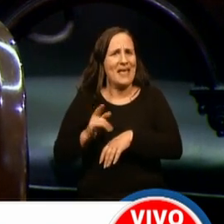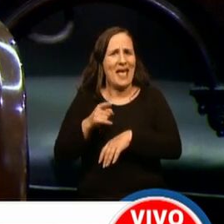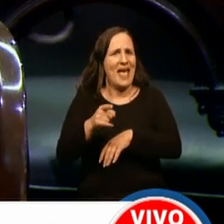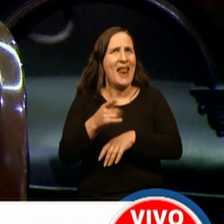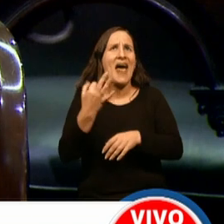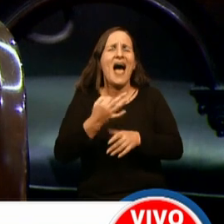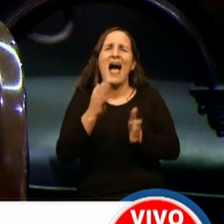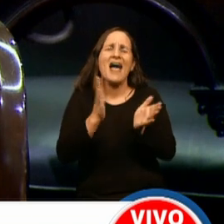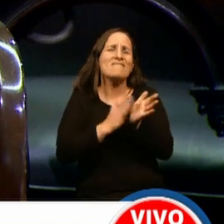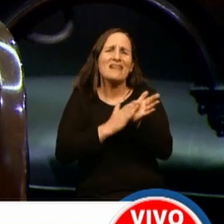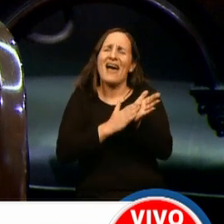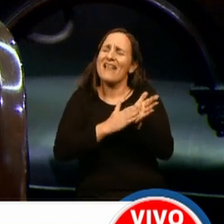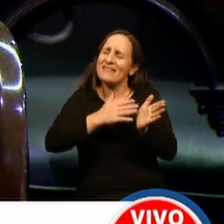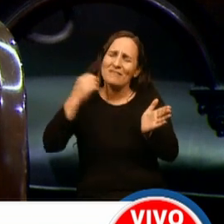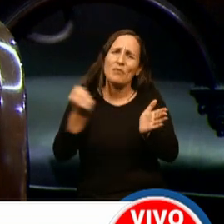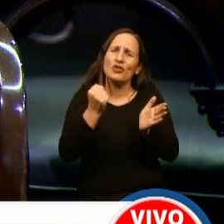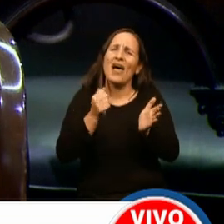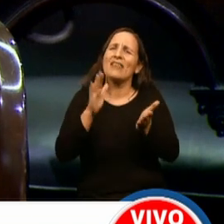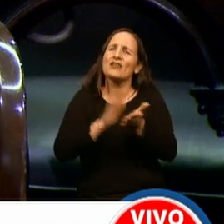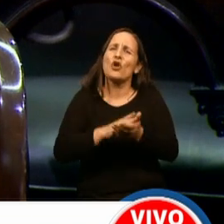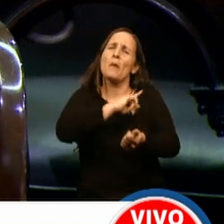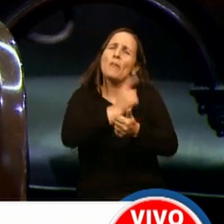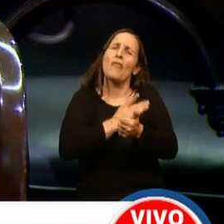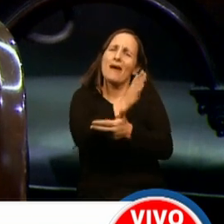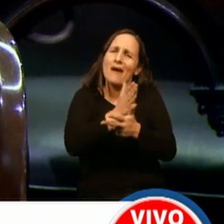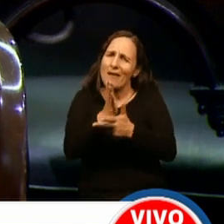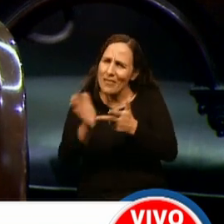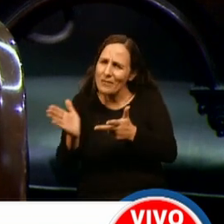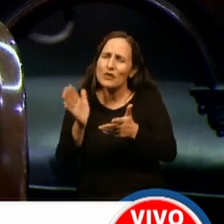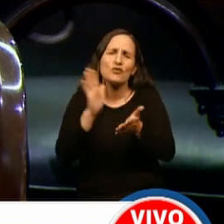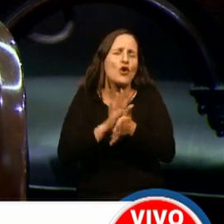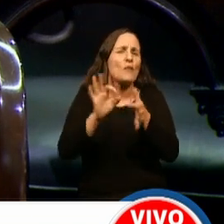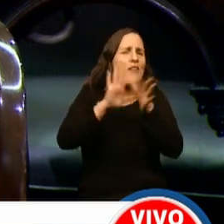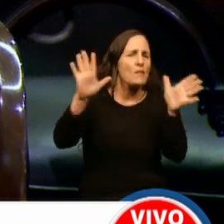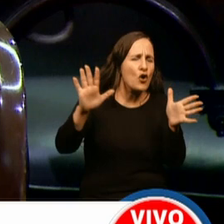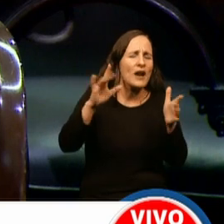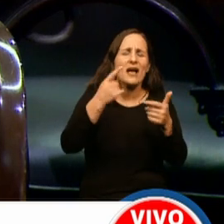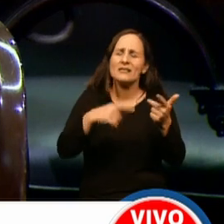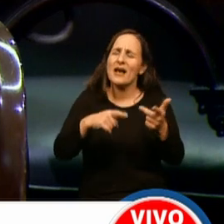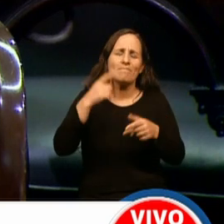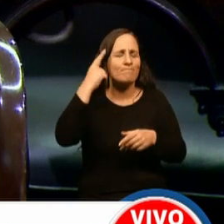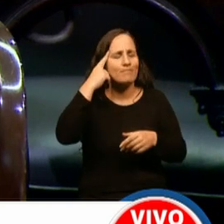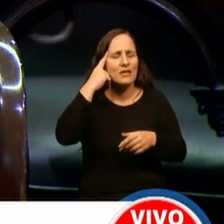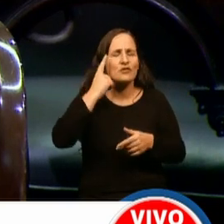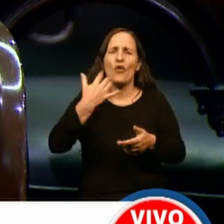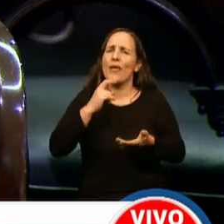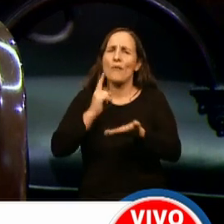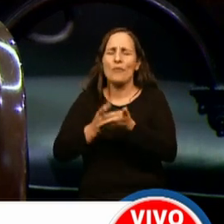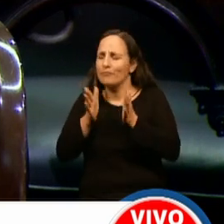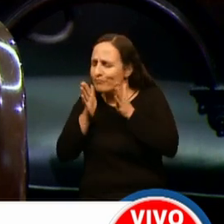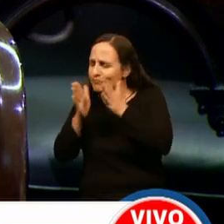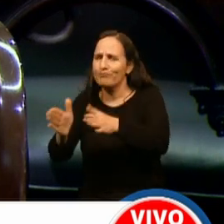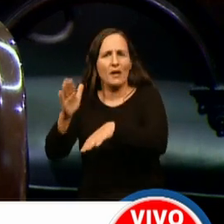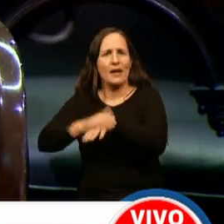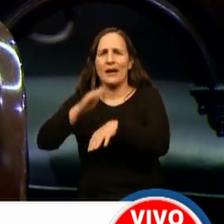garantía central del sistema republicano y de la democracia es que tengo que elegir por la ética de la responsabilidad